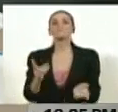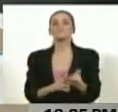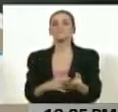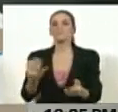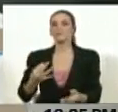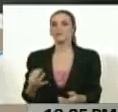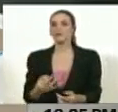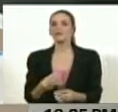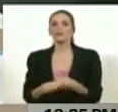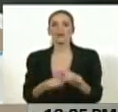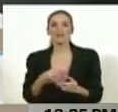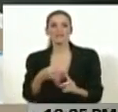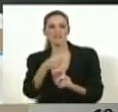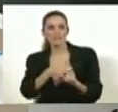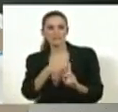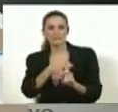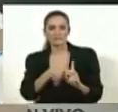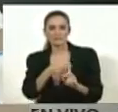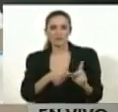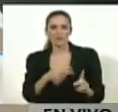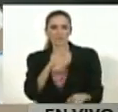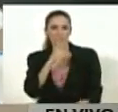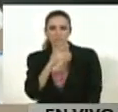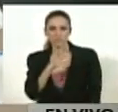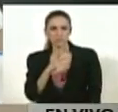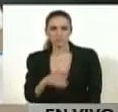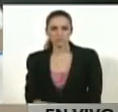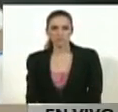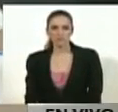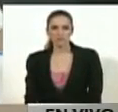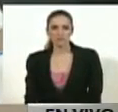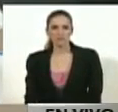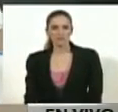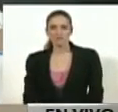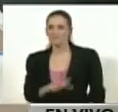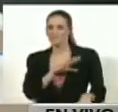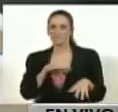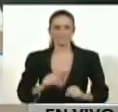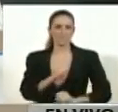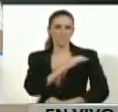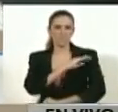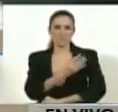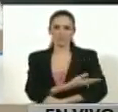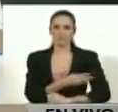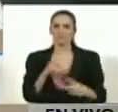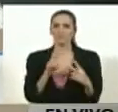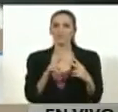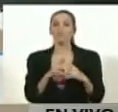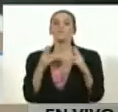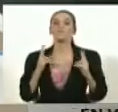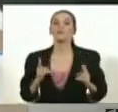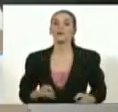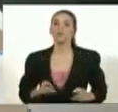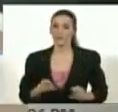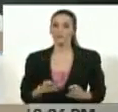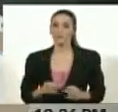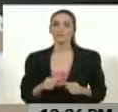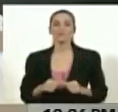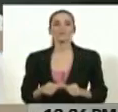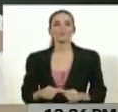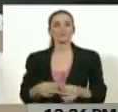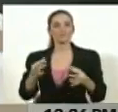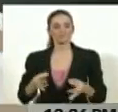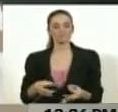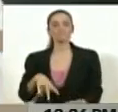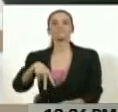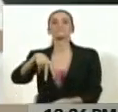de estar sometido al chantaje vulgar del imperio más poderoso que ha conocido la humanidad se mantuvieron